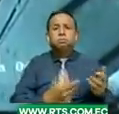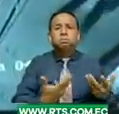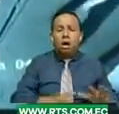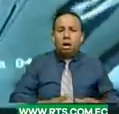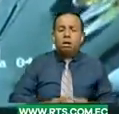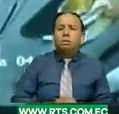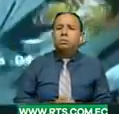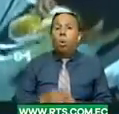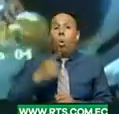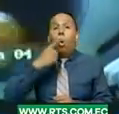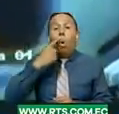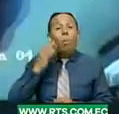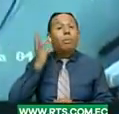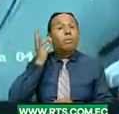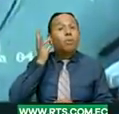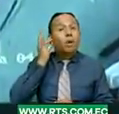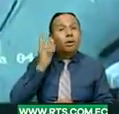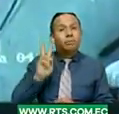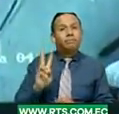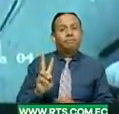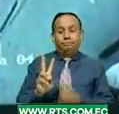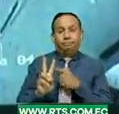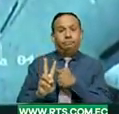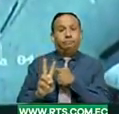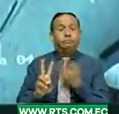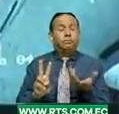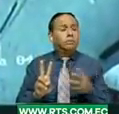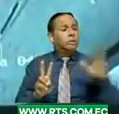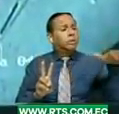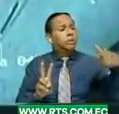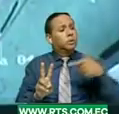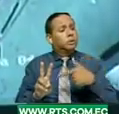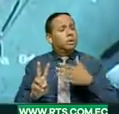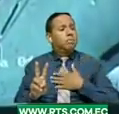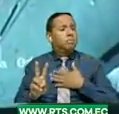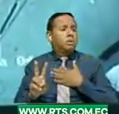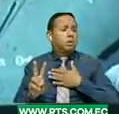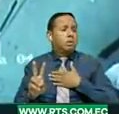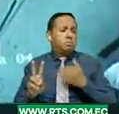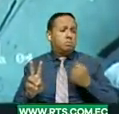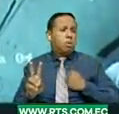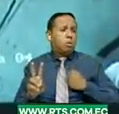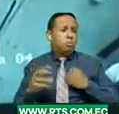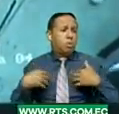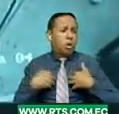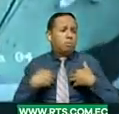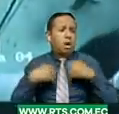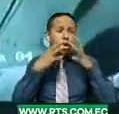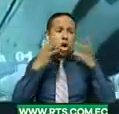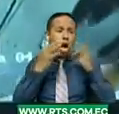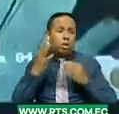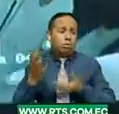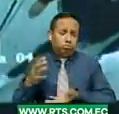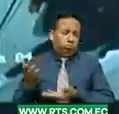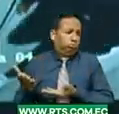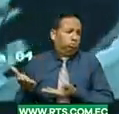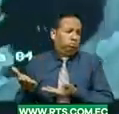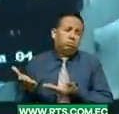Era un hombre y una mujer. Ingresaron fingiendo estar muy preocupados por la salud del gato que llevaban en sus